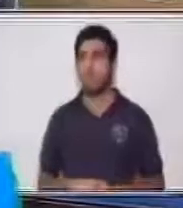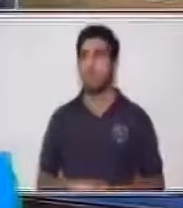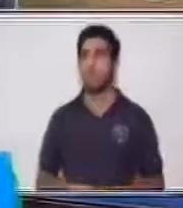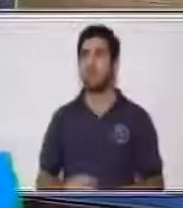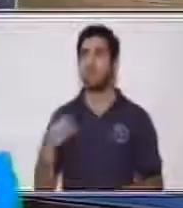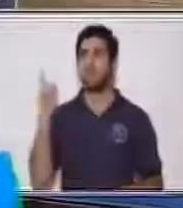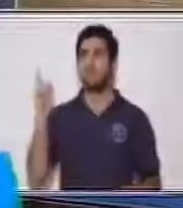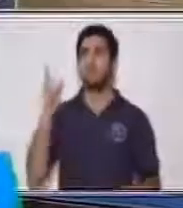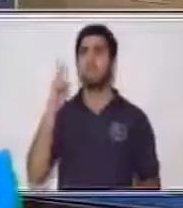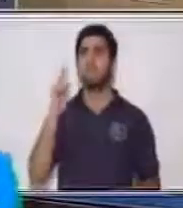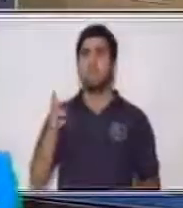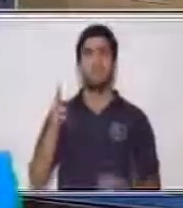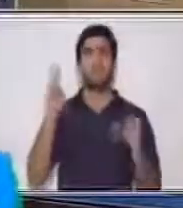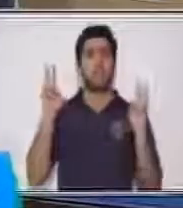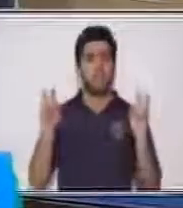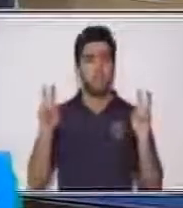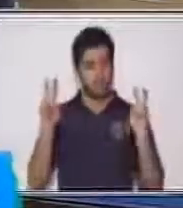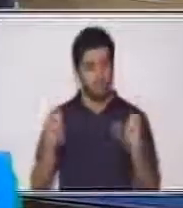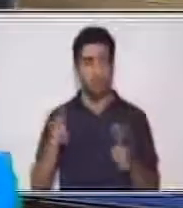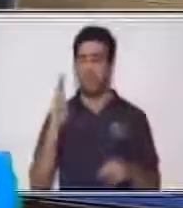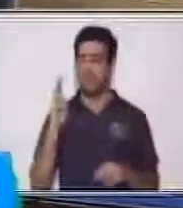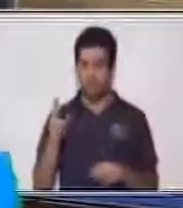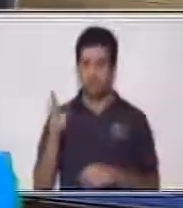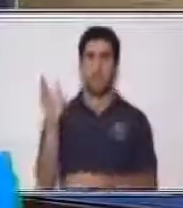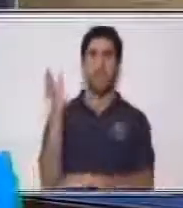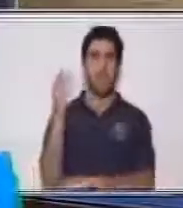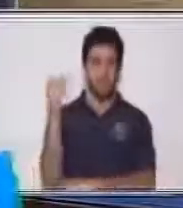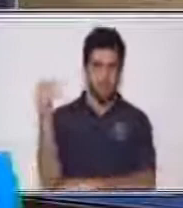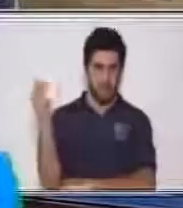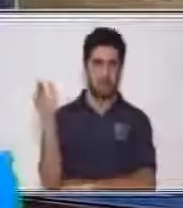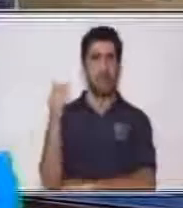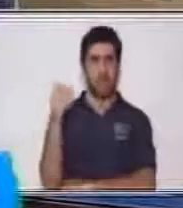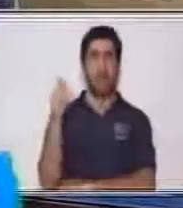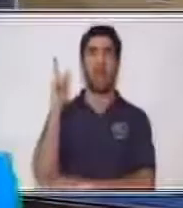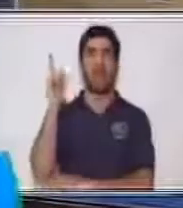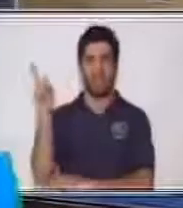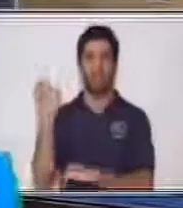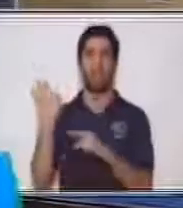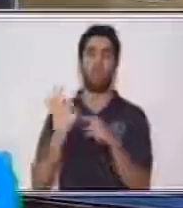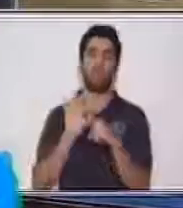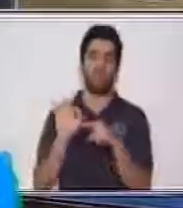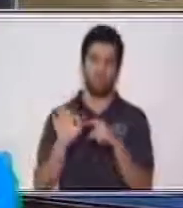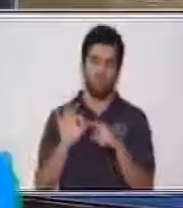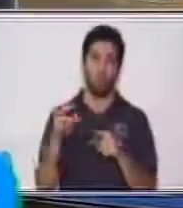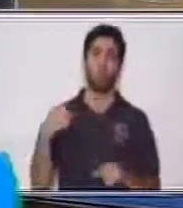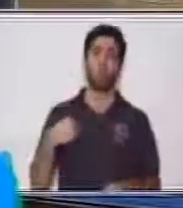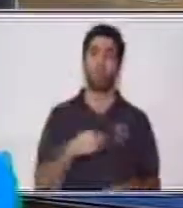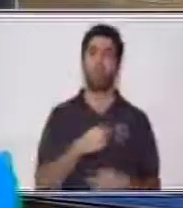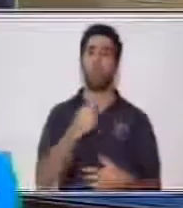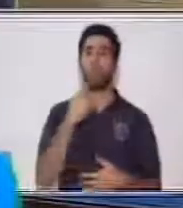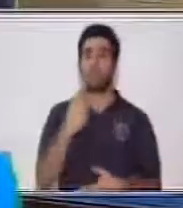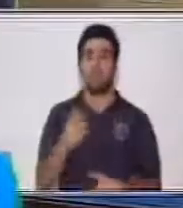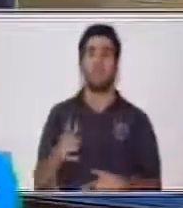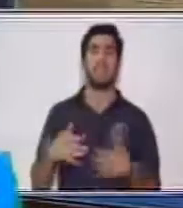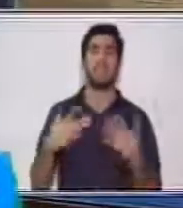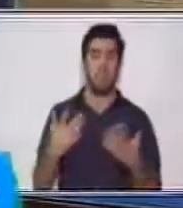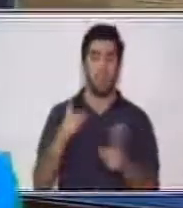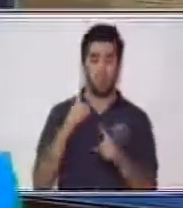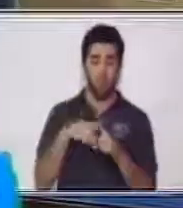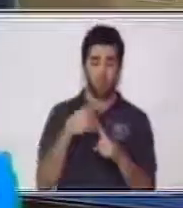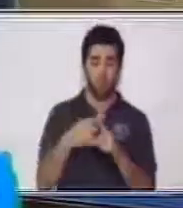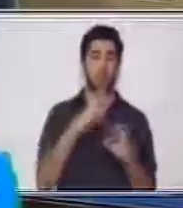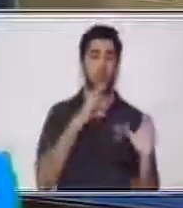basó con el tema, ¿verdad? Entonces, esa es la función, que todo lo que nosotros digamos al comunicarnos con los